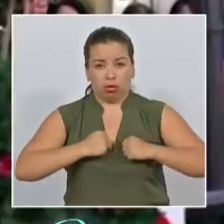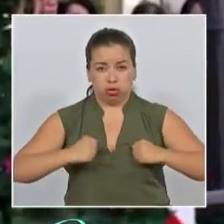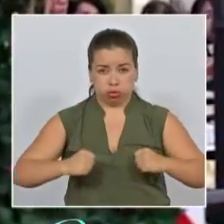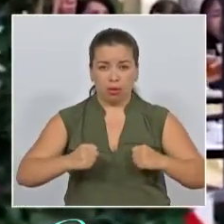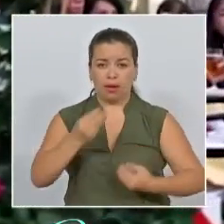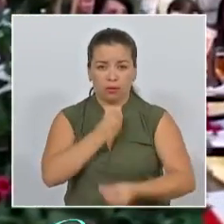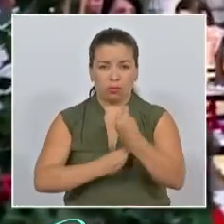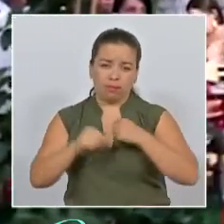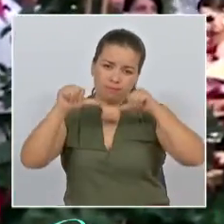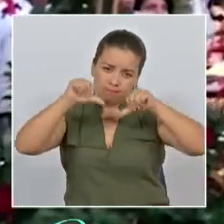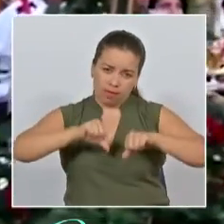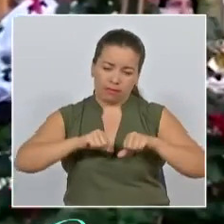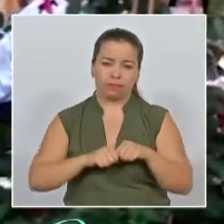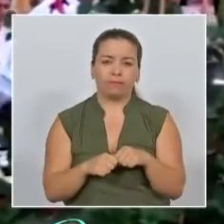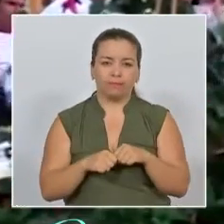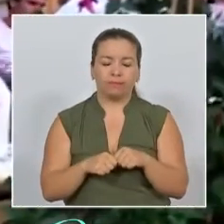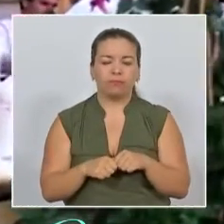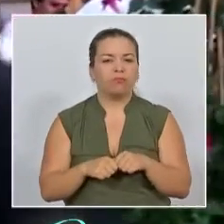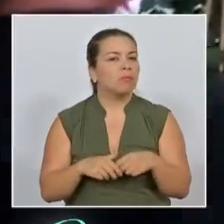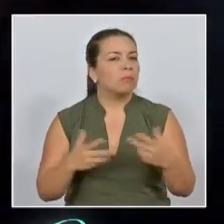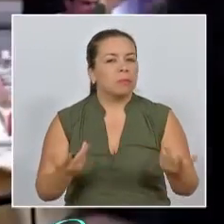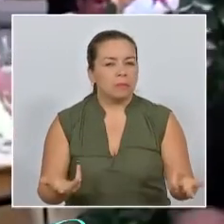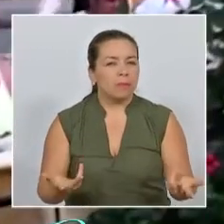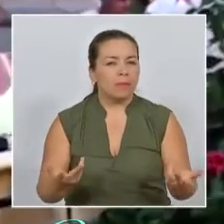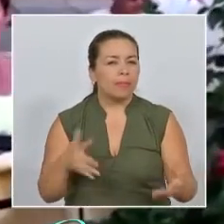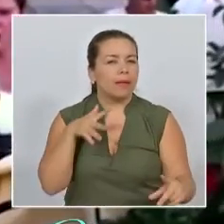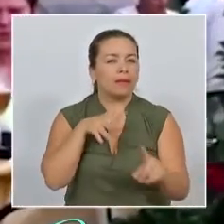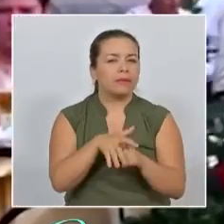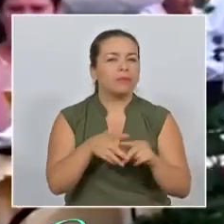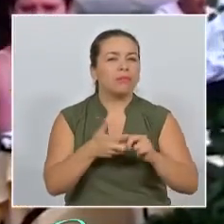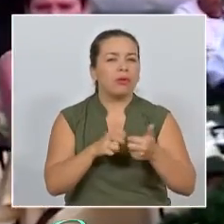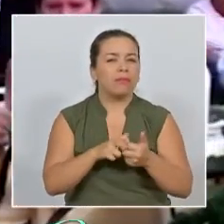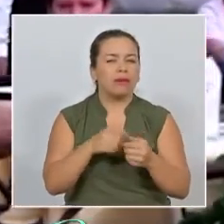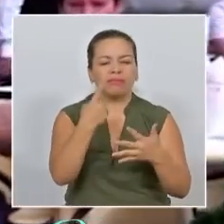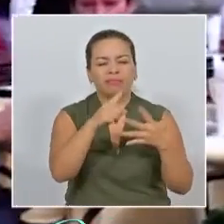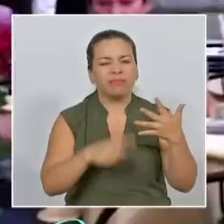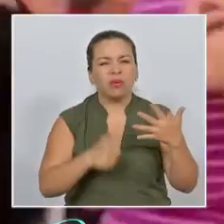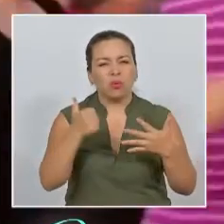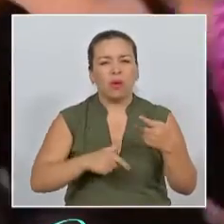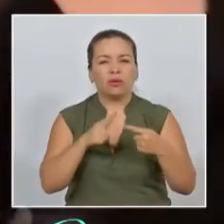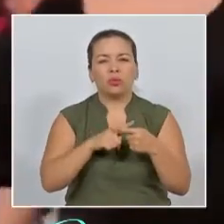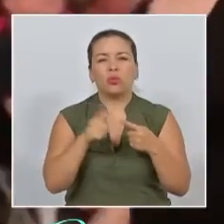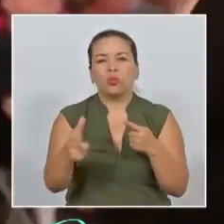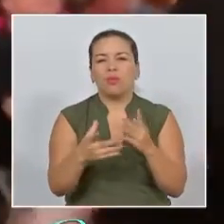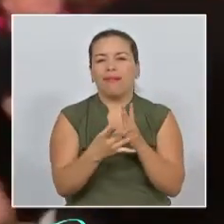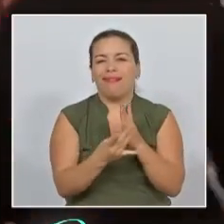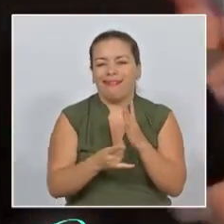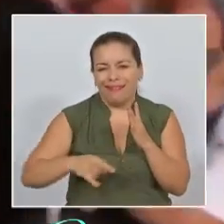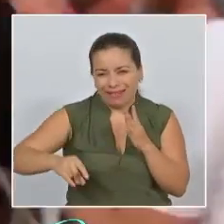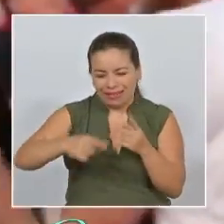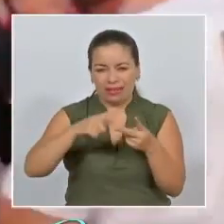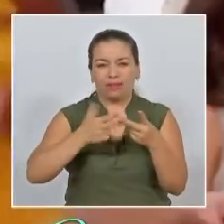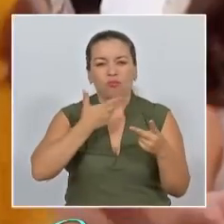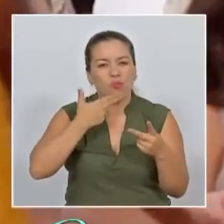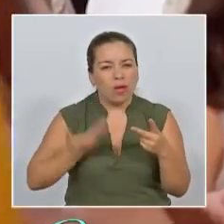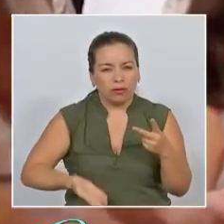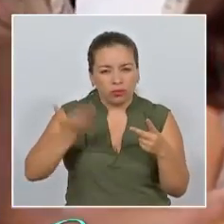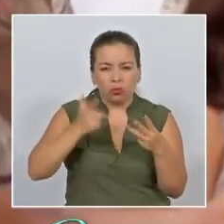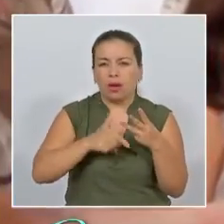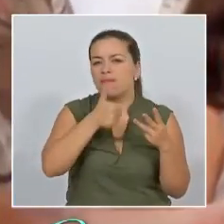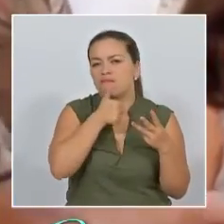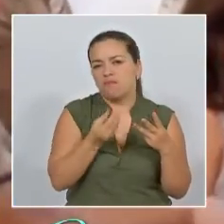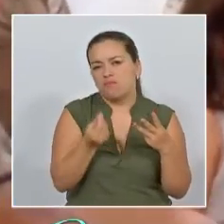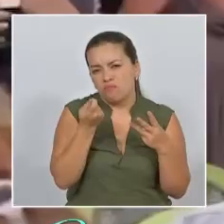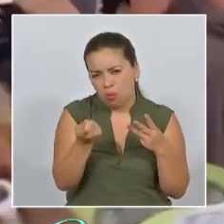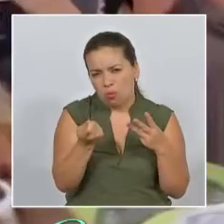mala alimentación. Entre las principales causas de este problema tenemos las harinas, el exceso de azúcar, poco consumo de agua